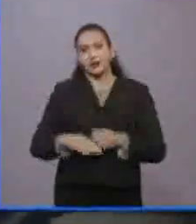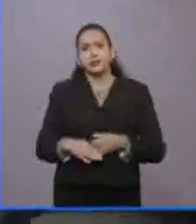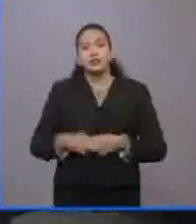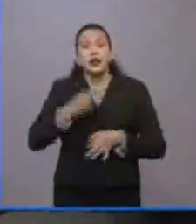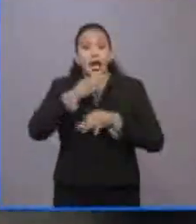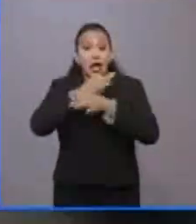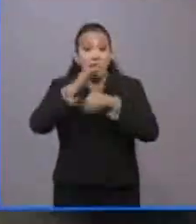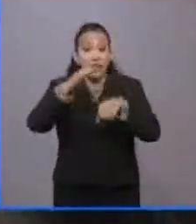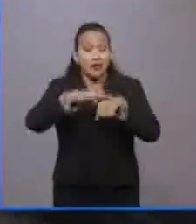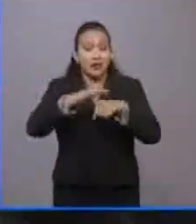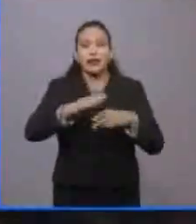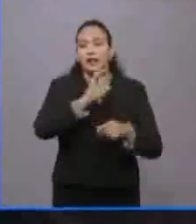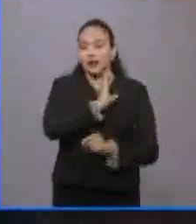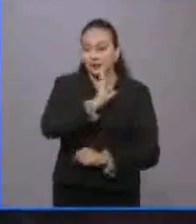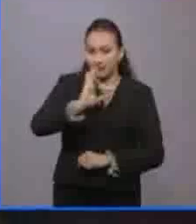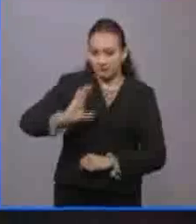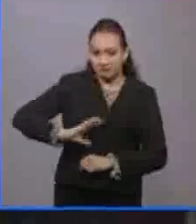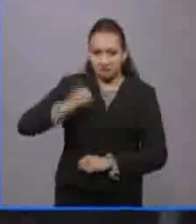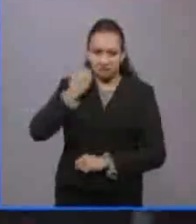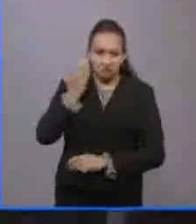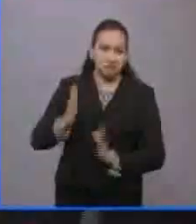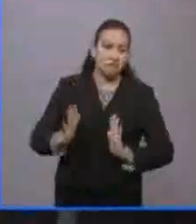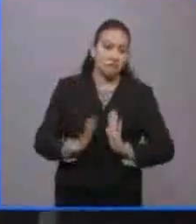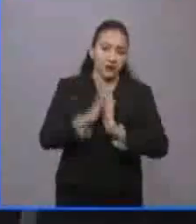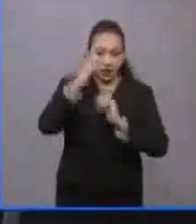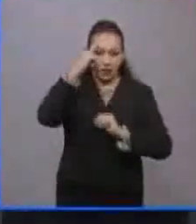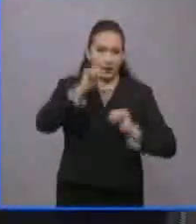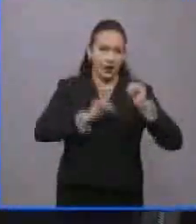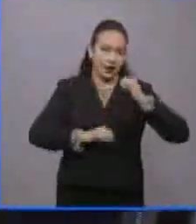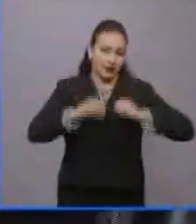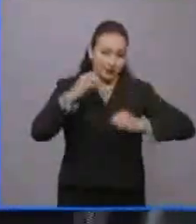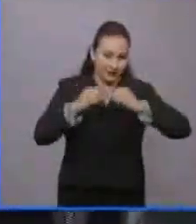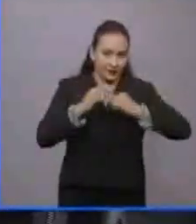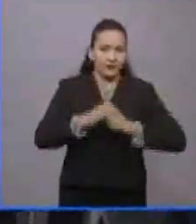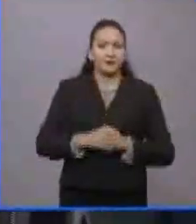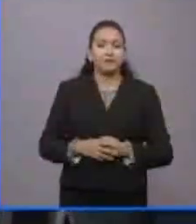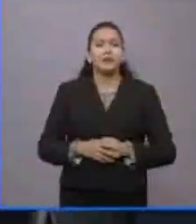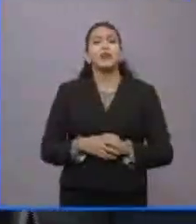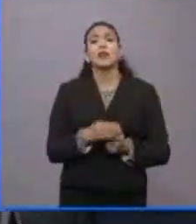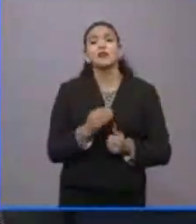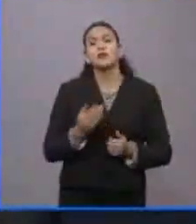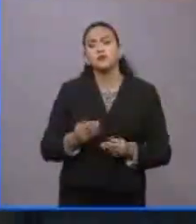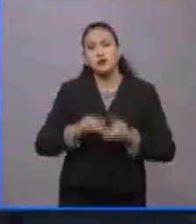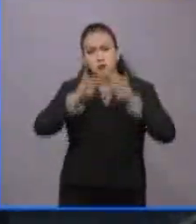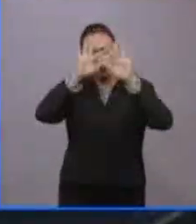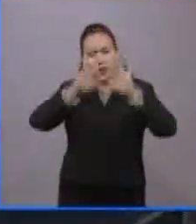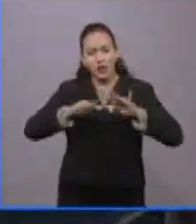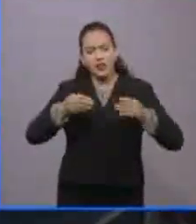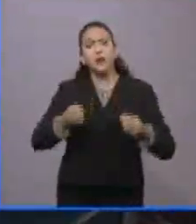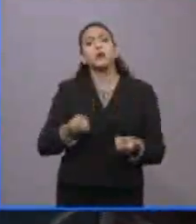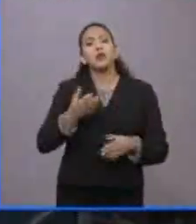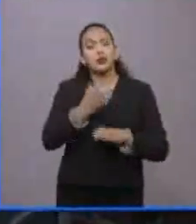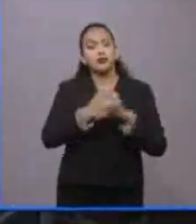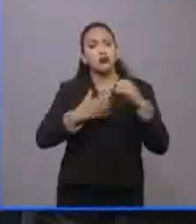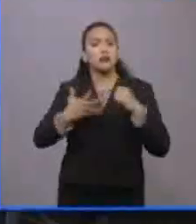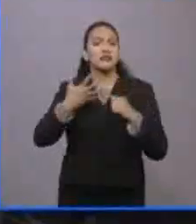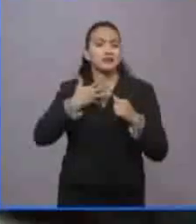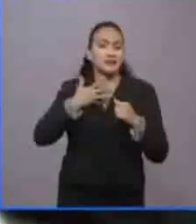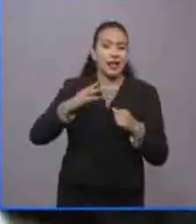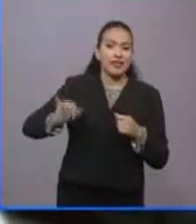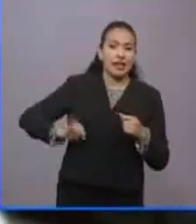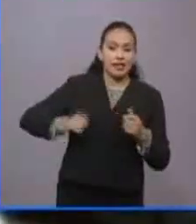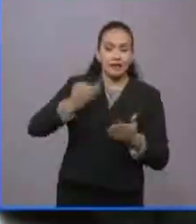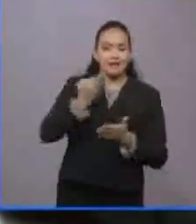a que las y los candidatos a ocupar un cargo en el Poder Judicial presenten su declaración patrimonial, de intereses y